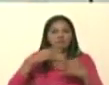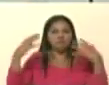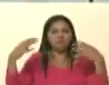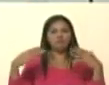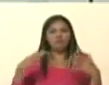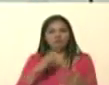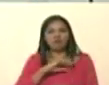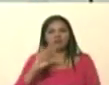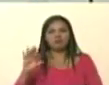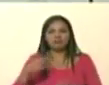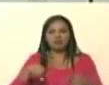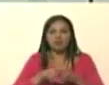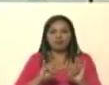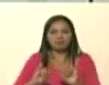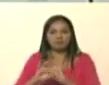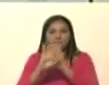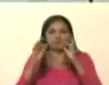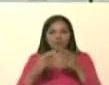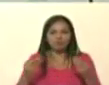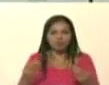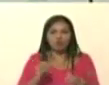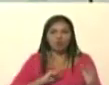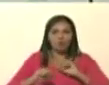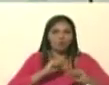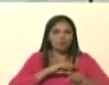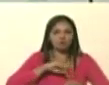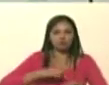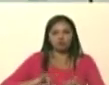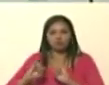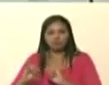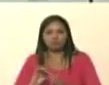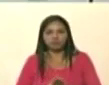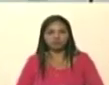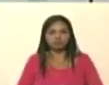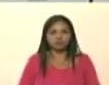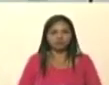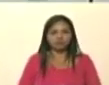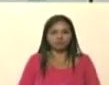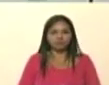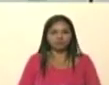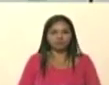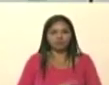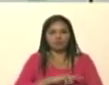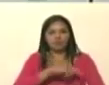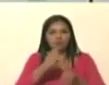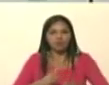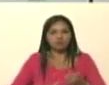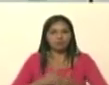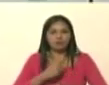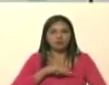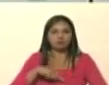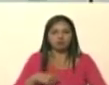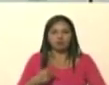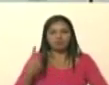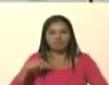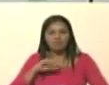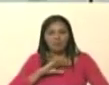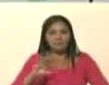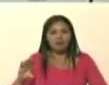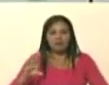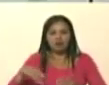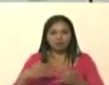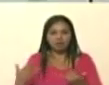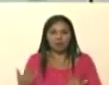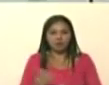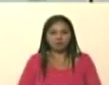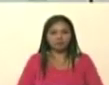la historia de nuestra patria son lo que nos mueve a nosotros y esa es la fuerza moral más grande que pueda tener un país si aspira